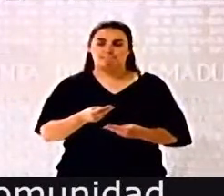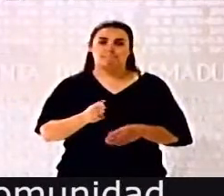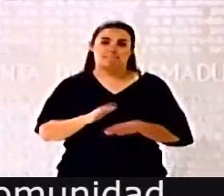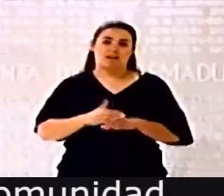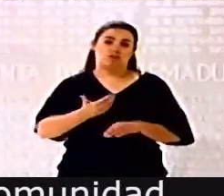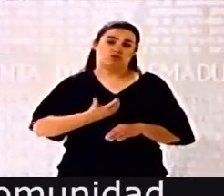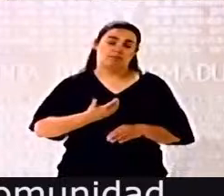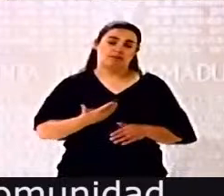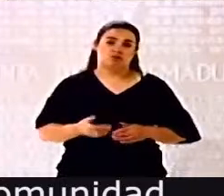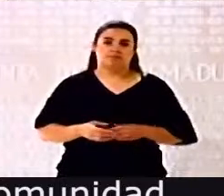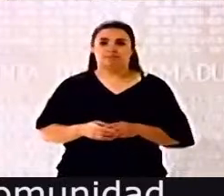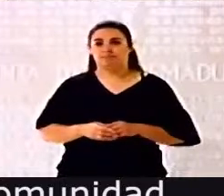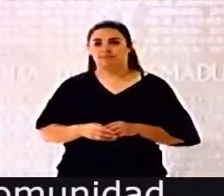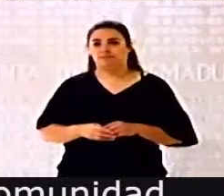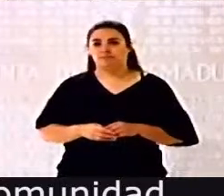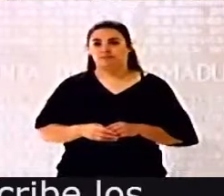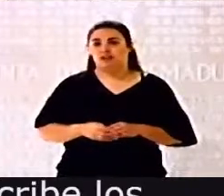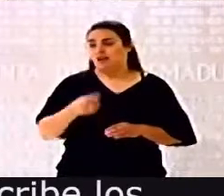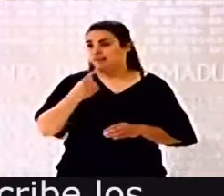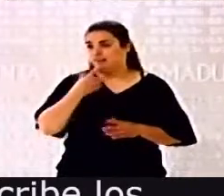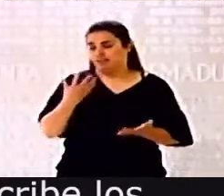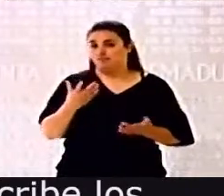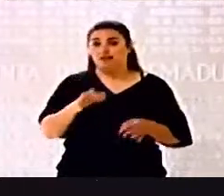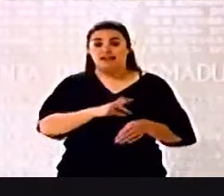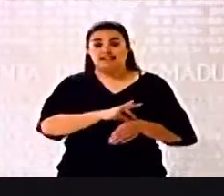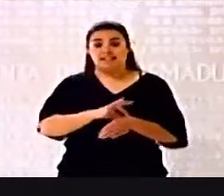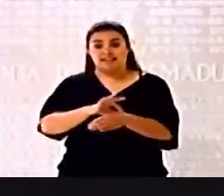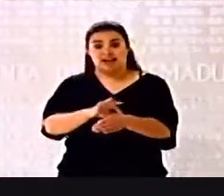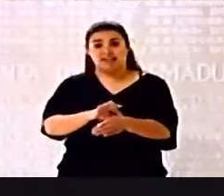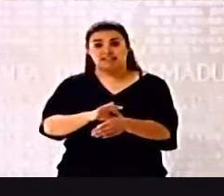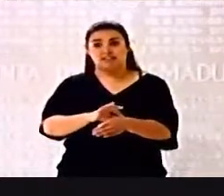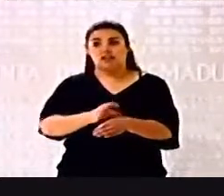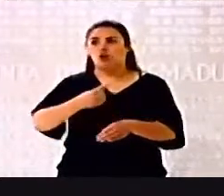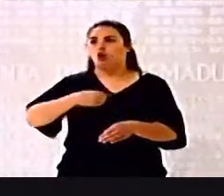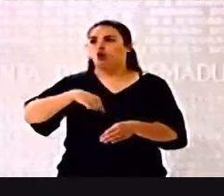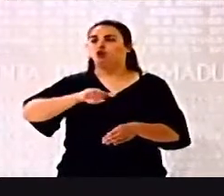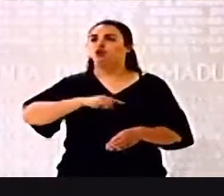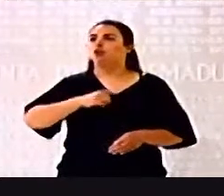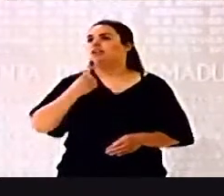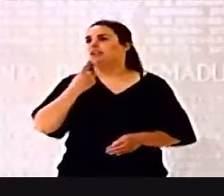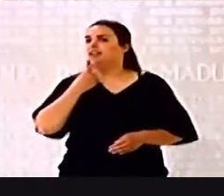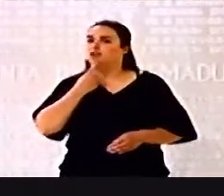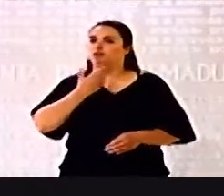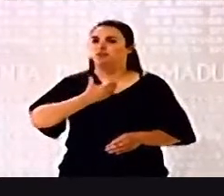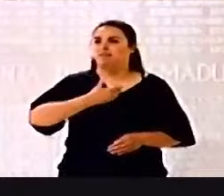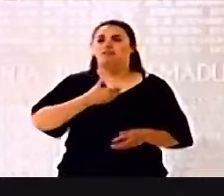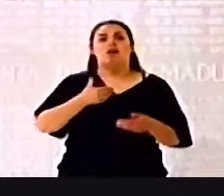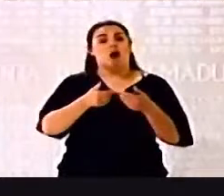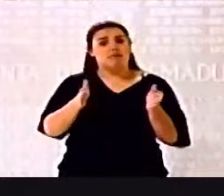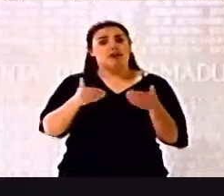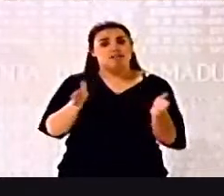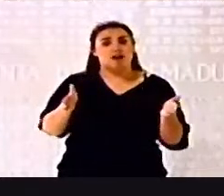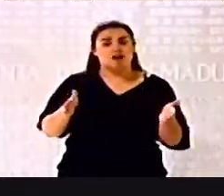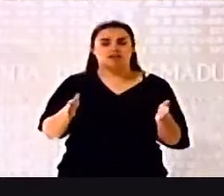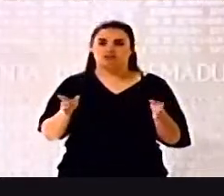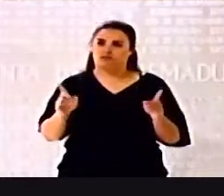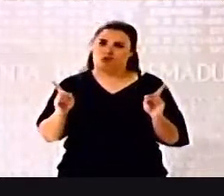los ayuntamientos. Es decir, con estas guías nosotros no le estamos diciendo a los ayuntamientos abran ustedes las